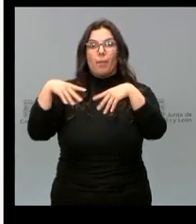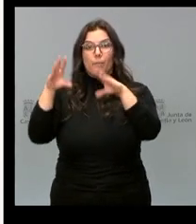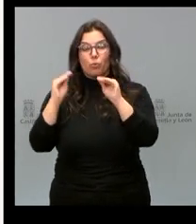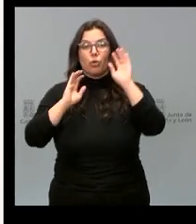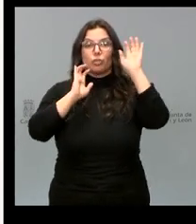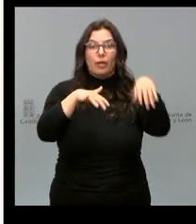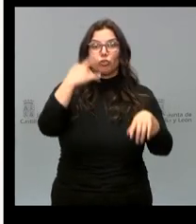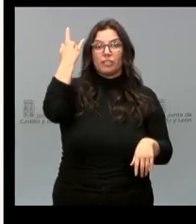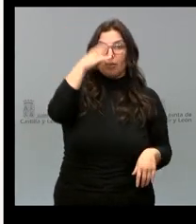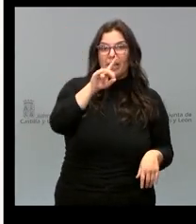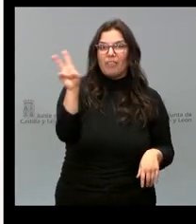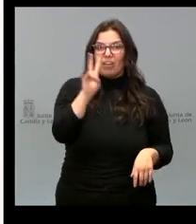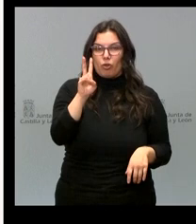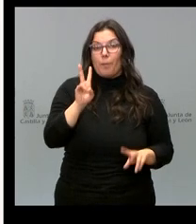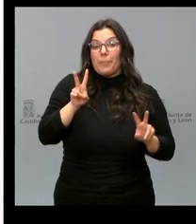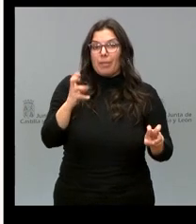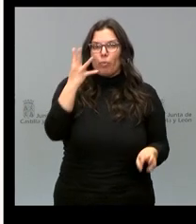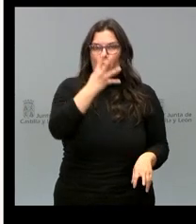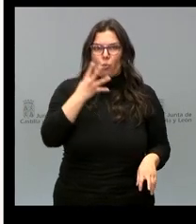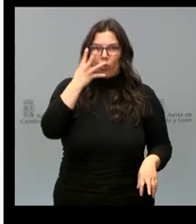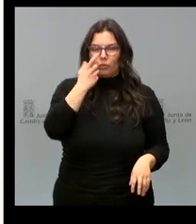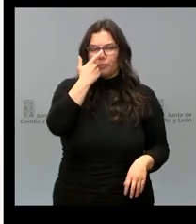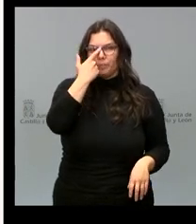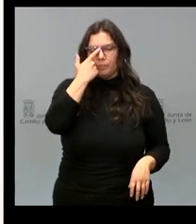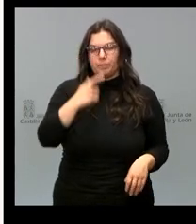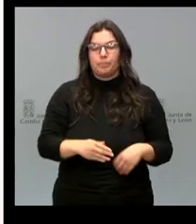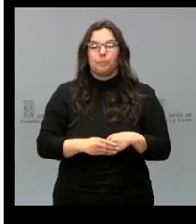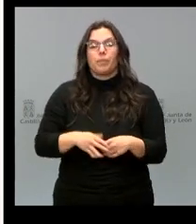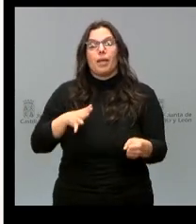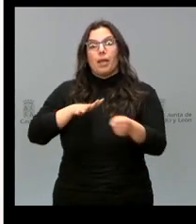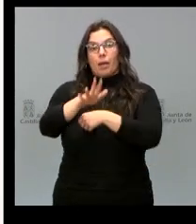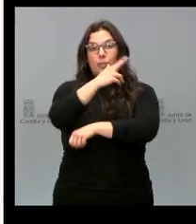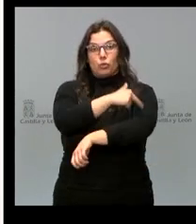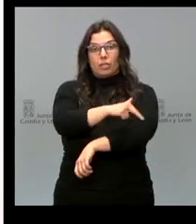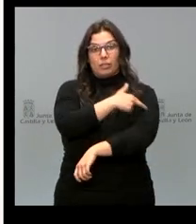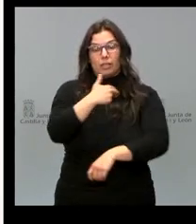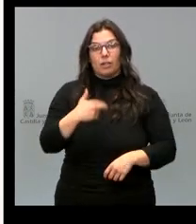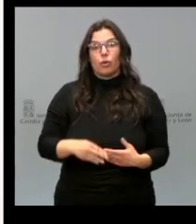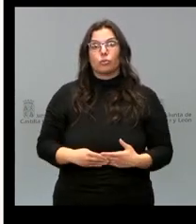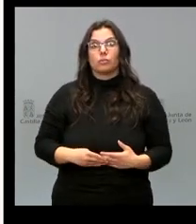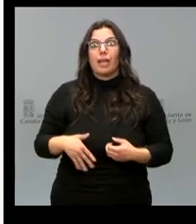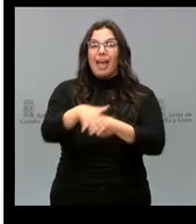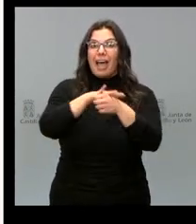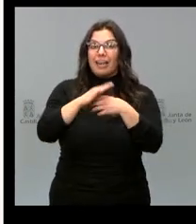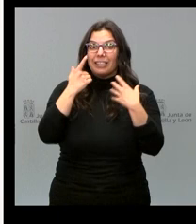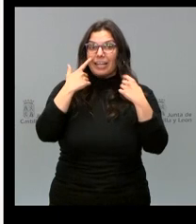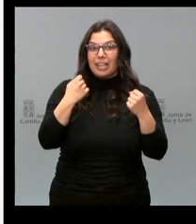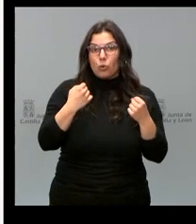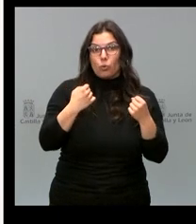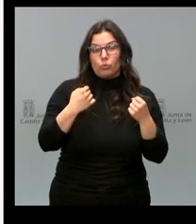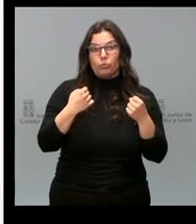León, Salamanca y Valladolid. En el ámbito sanitario, todas las áreas de salud, todas